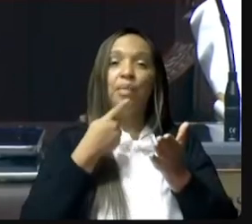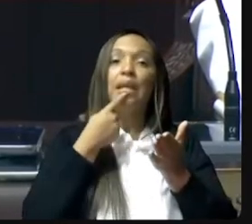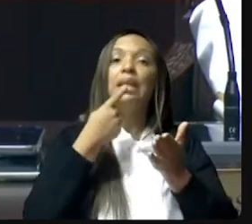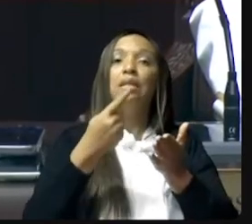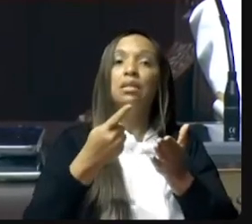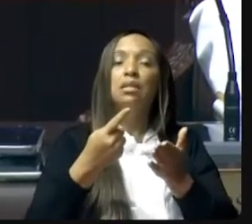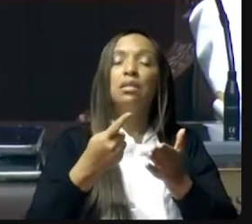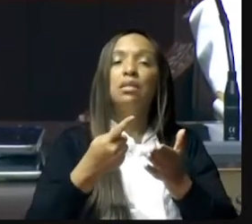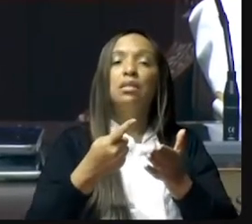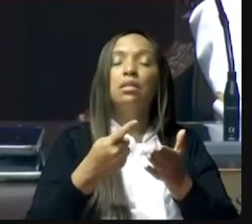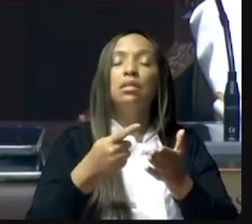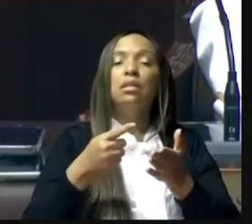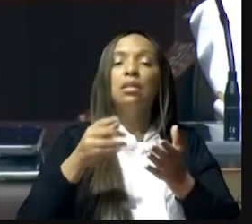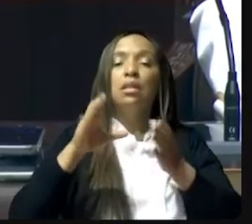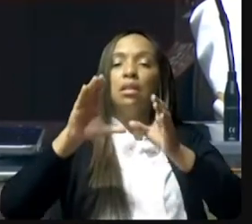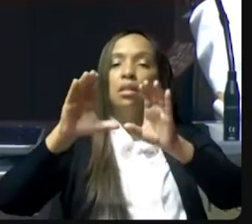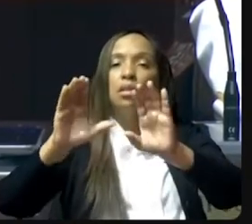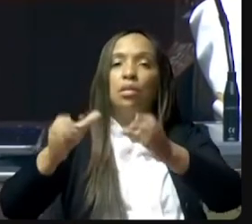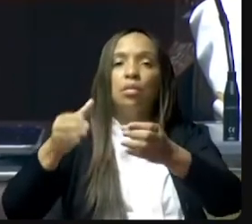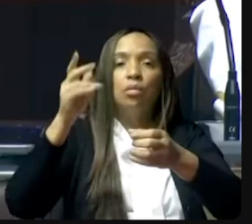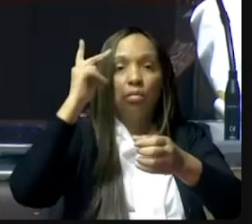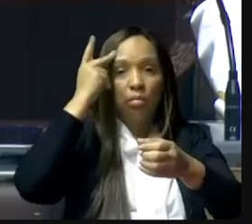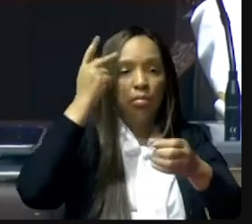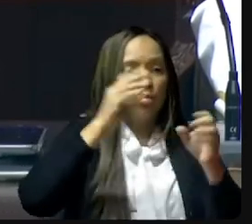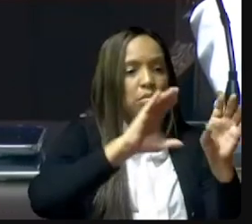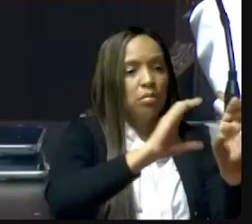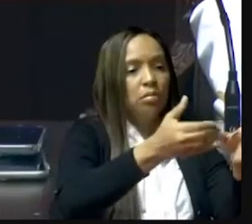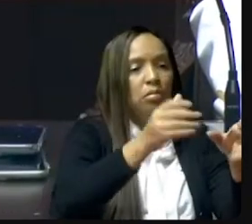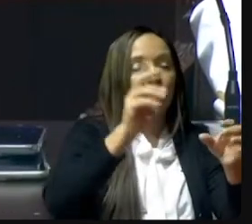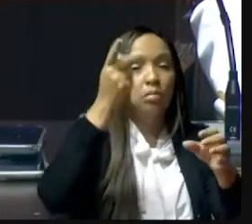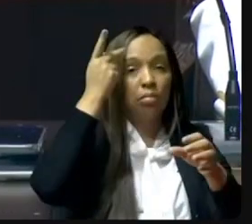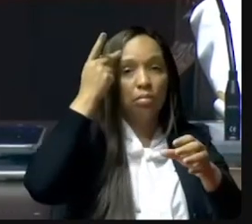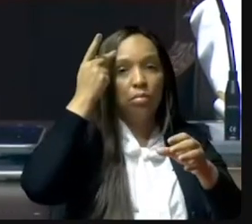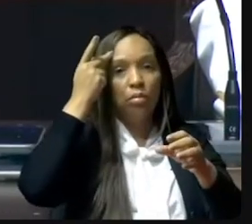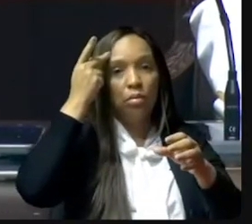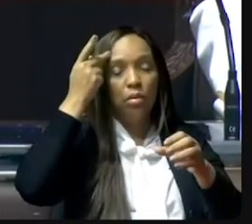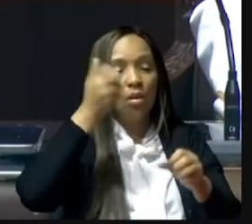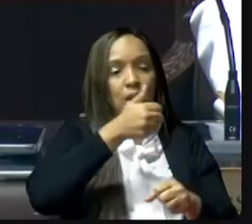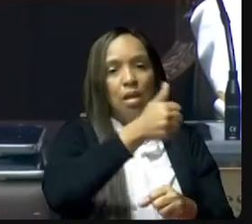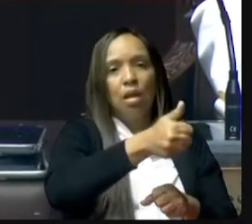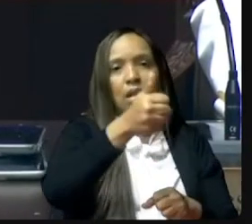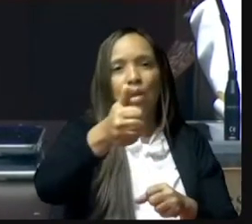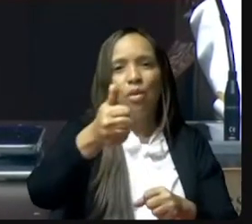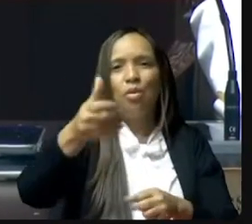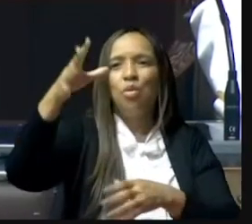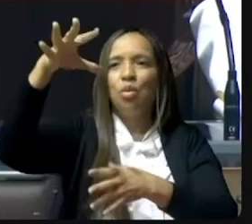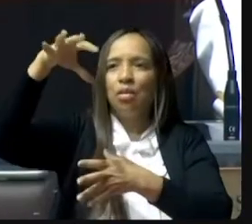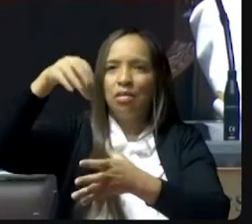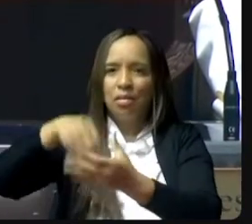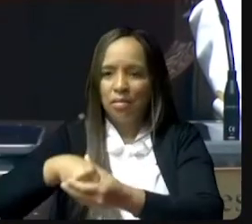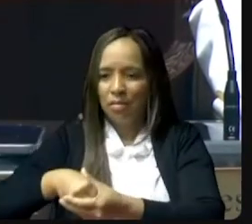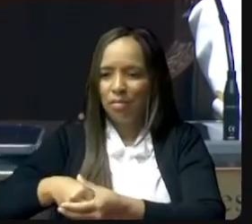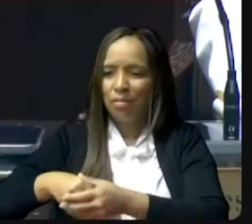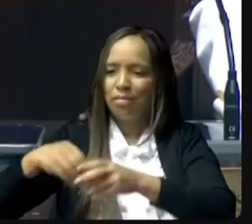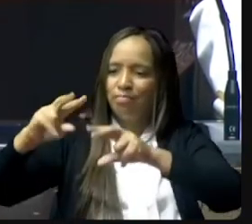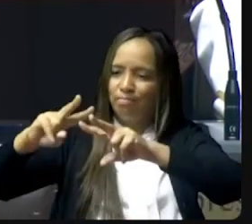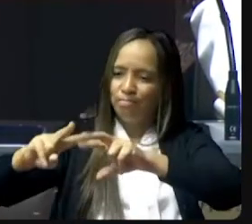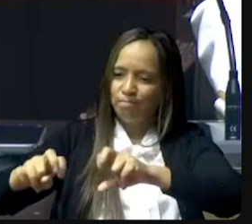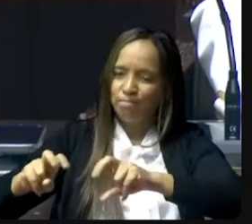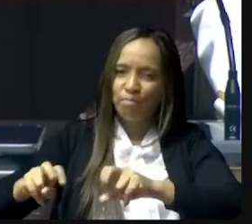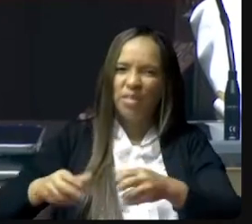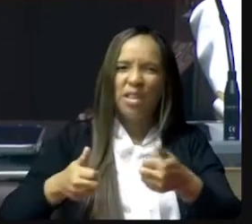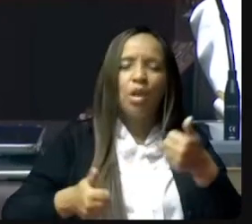partido tratando en la medida de lo posible de preservar